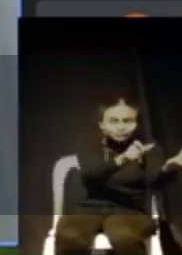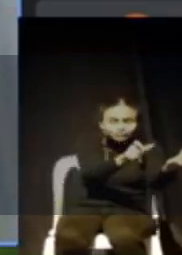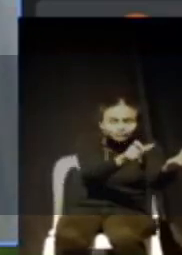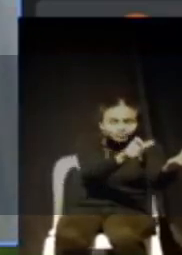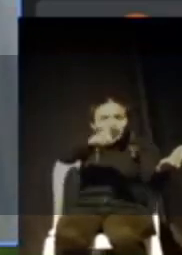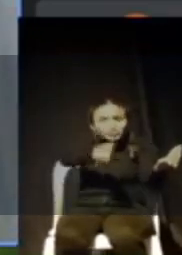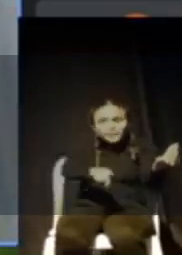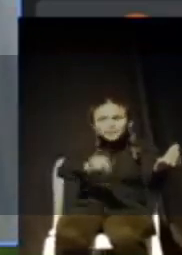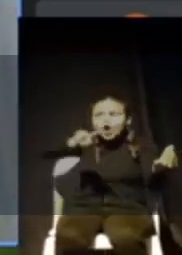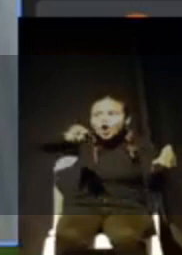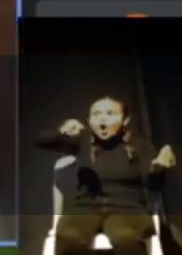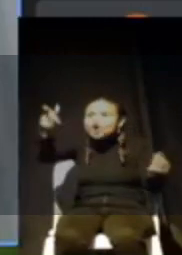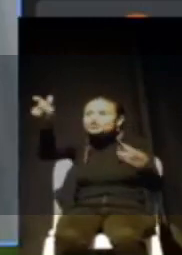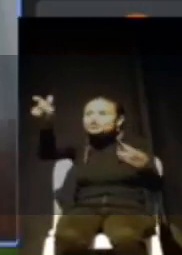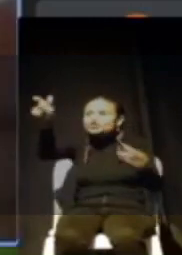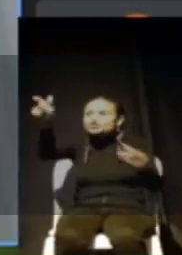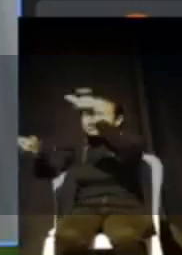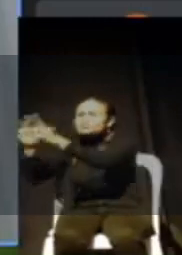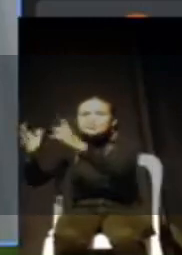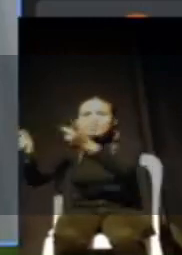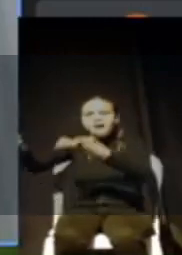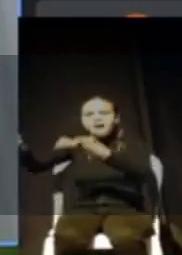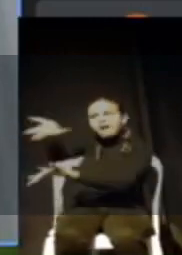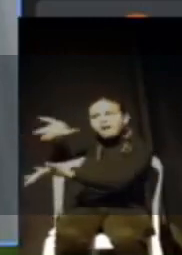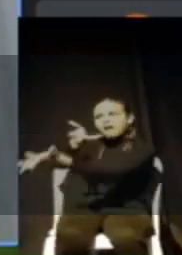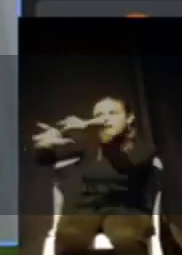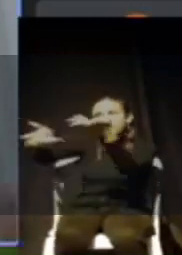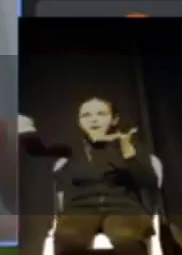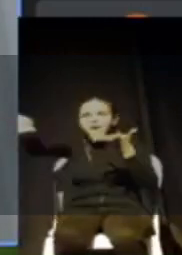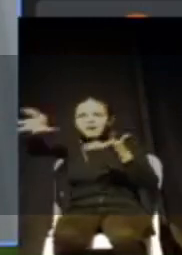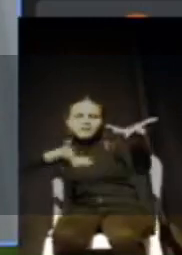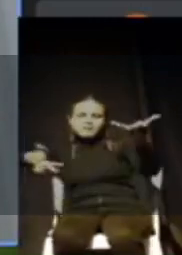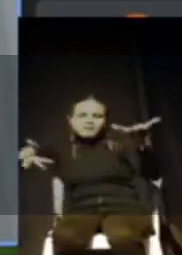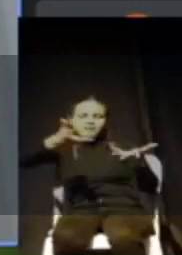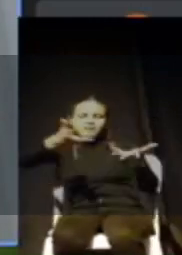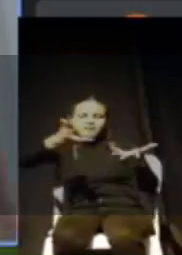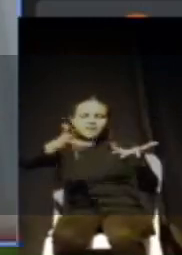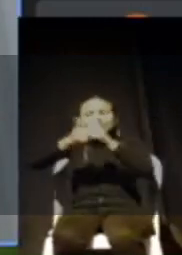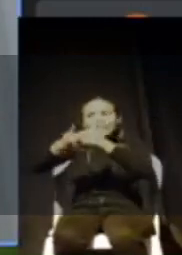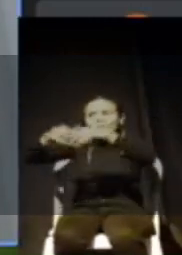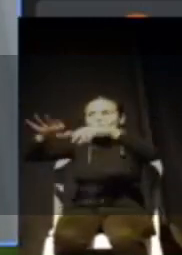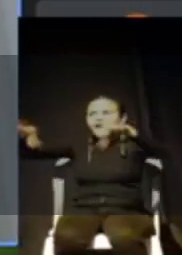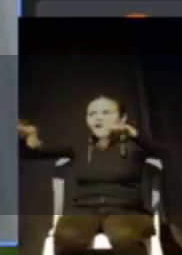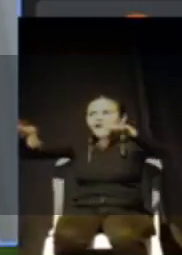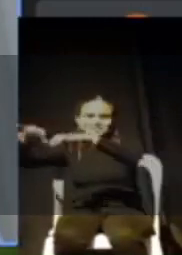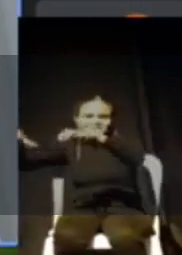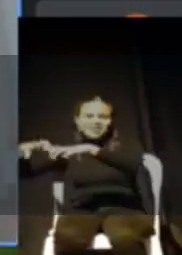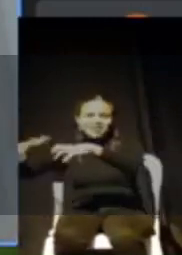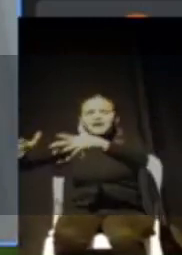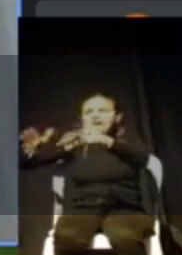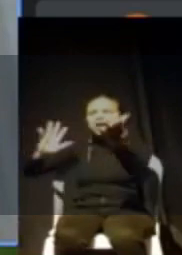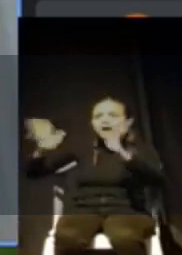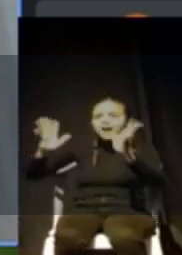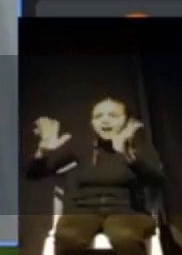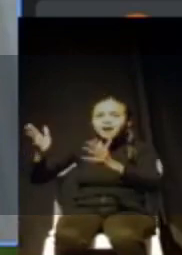con otras culturas, concepción asociada a la visión dinámica de la cultura y a su relación dialéctica